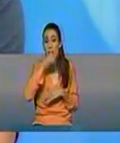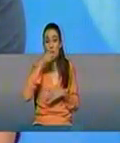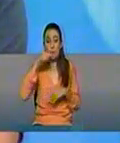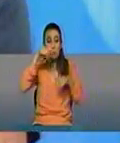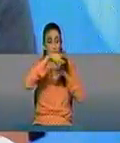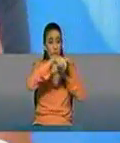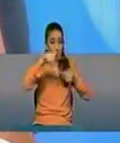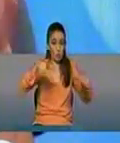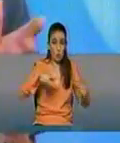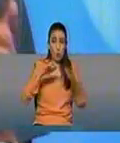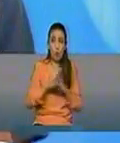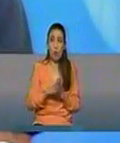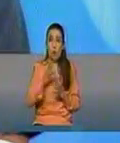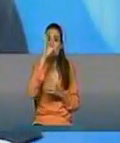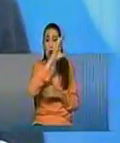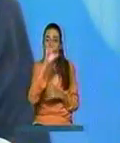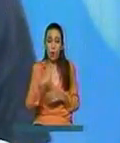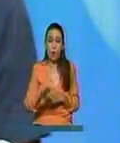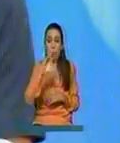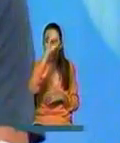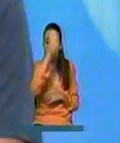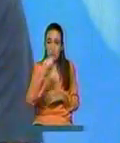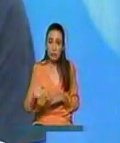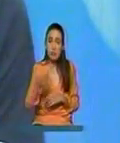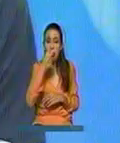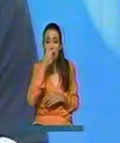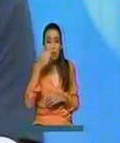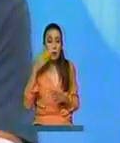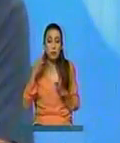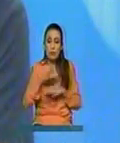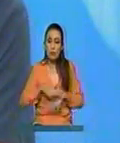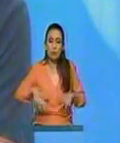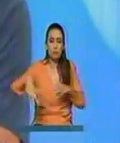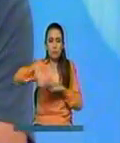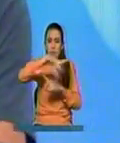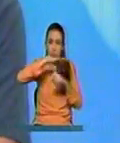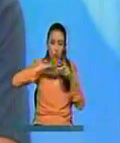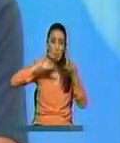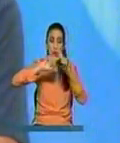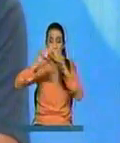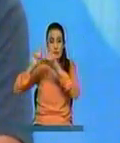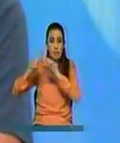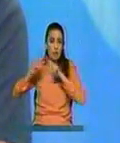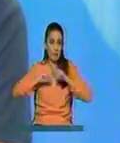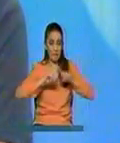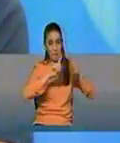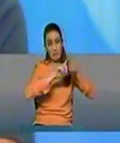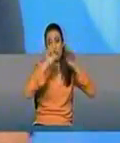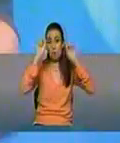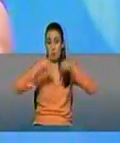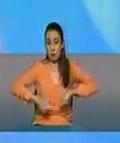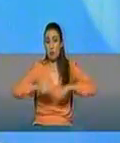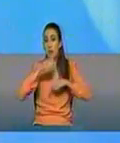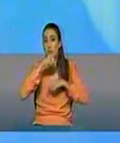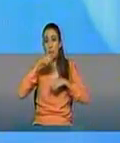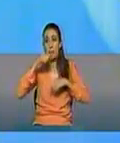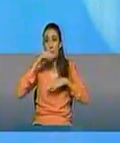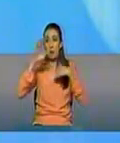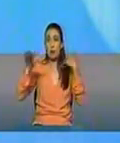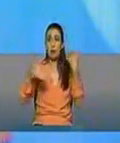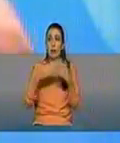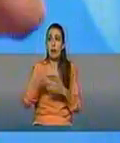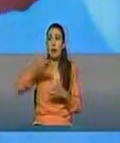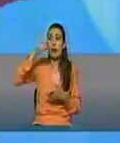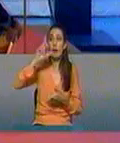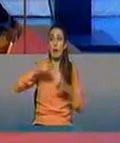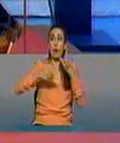donde tenemos la costa, el oriente, la selva. Tenemos muchos microclimas y tenemos muchos insumos donde podemos hacer cervezas. Entonces, esta cerveza que me estoy tomando yo es una